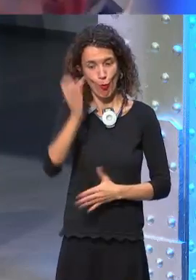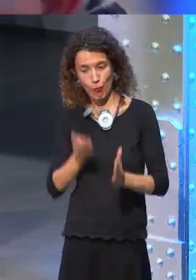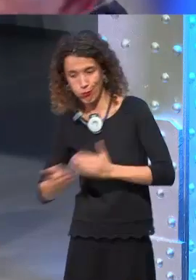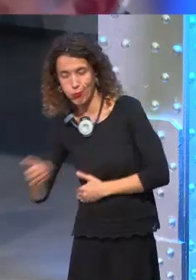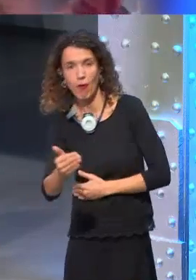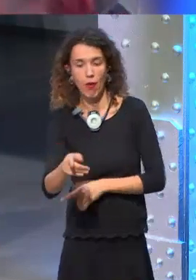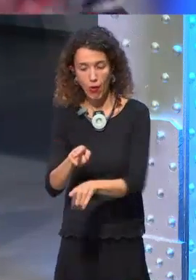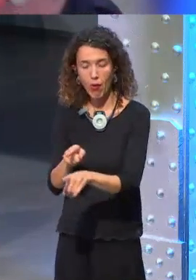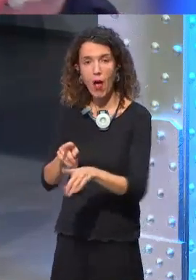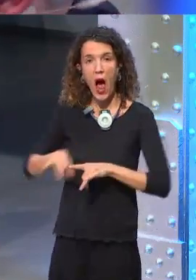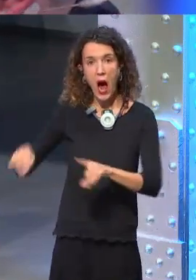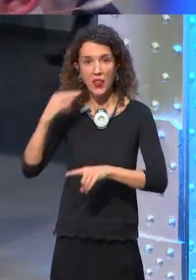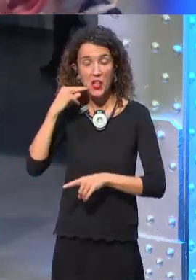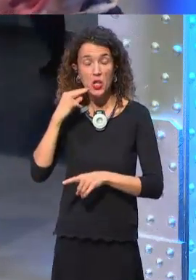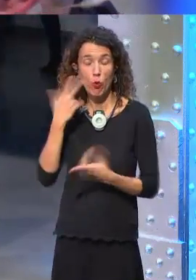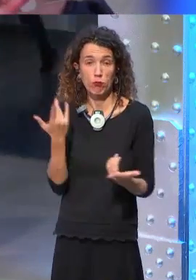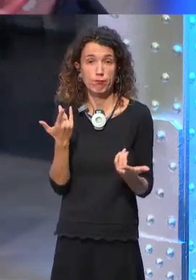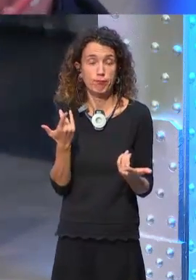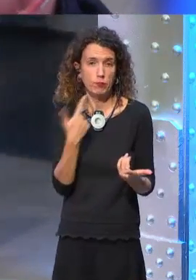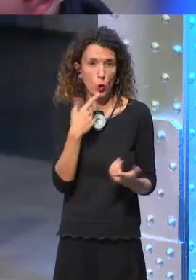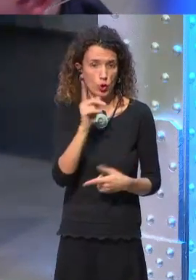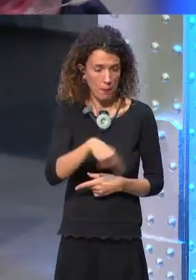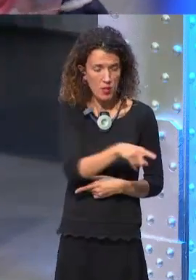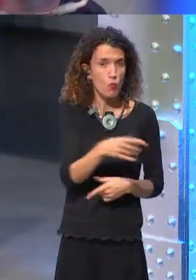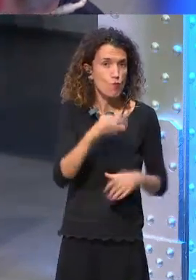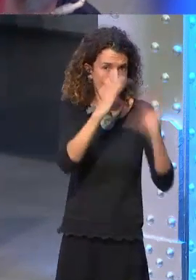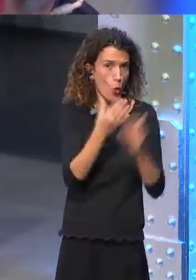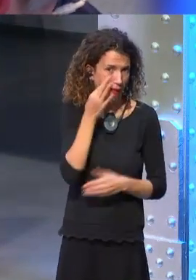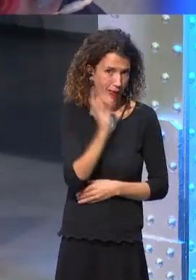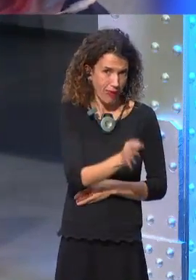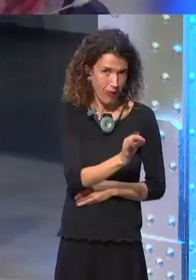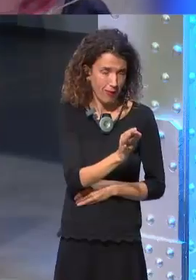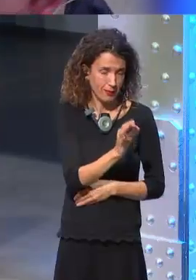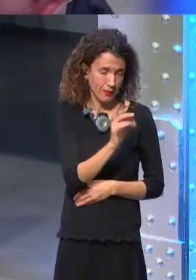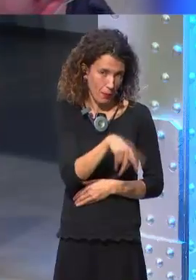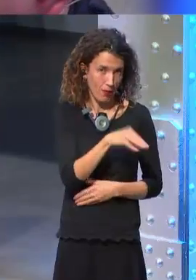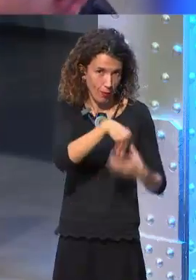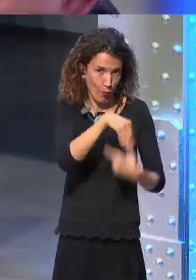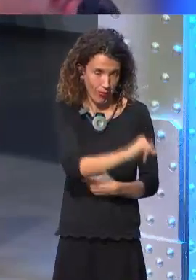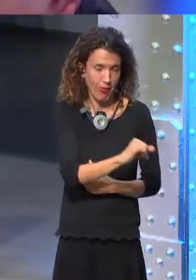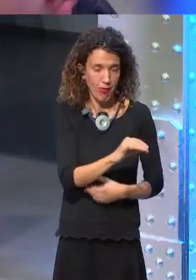Y en lugar de eso, pues vas al mundo real. Bueno, lo otro también es el mundo real, pero